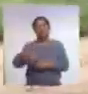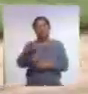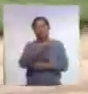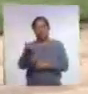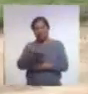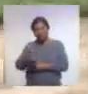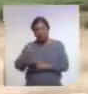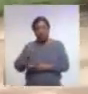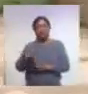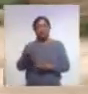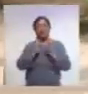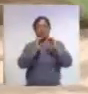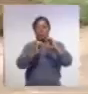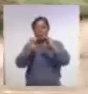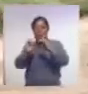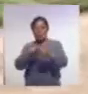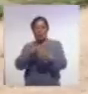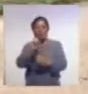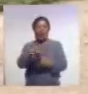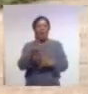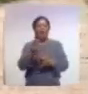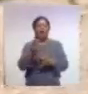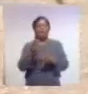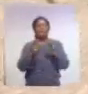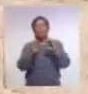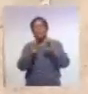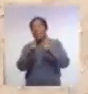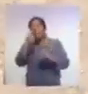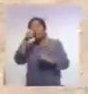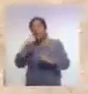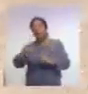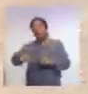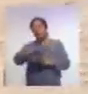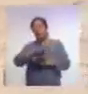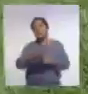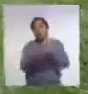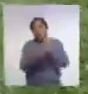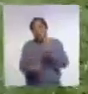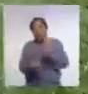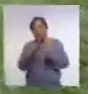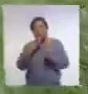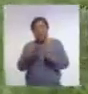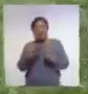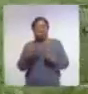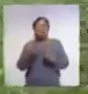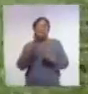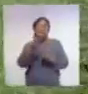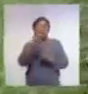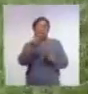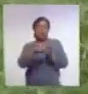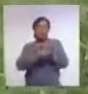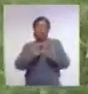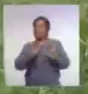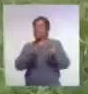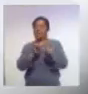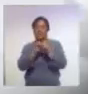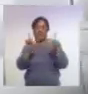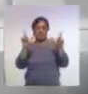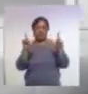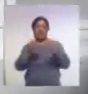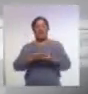espera que, al cabo de un mes, la cancha se encuentre lista. Con información de Altagracia Corona, Ahora Noticias.